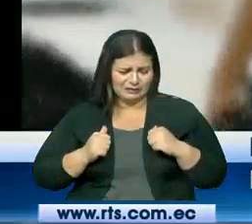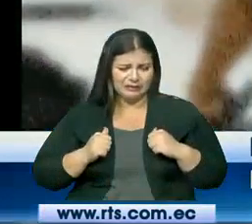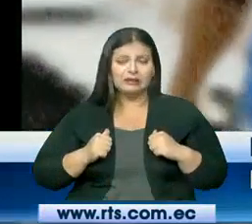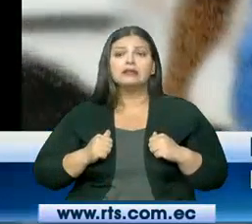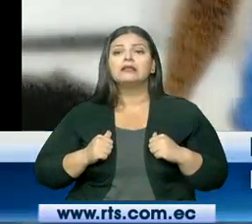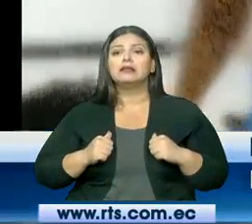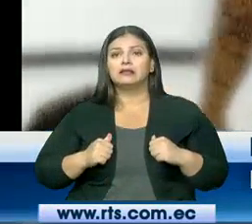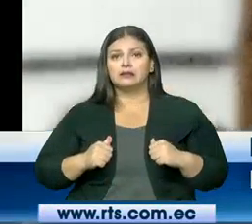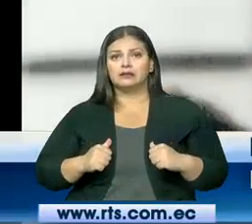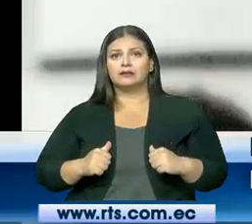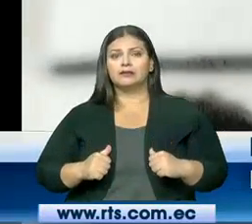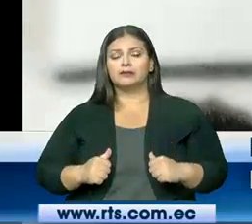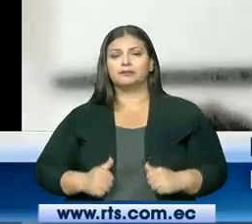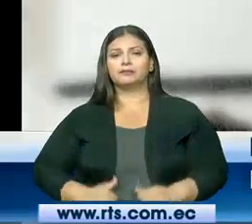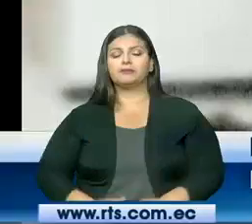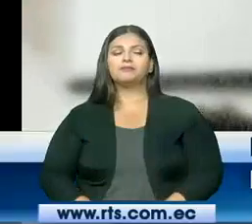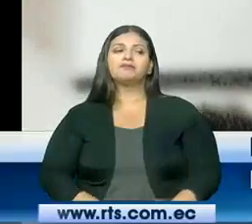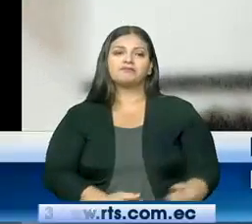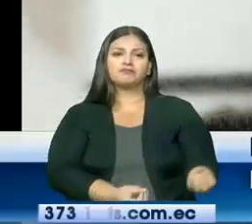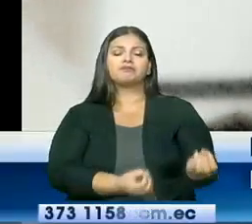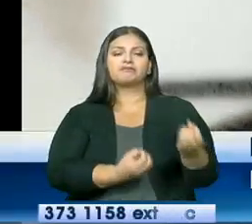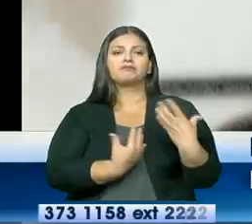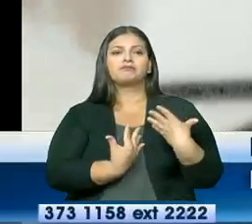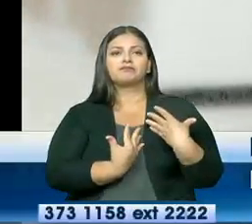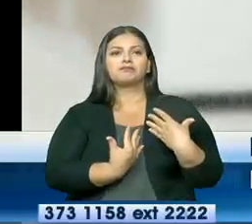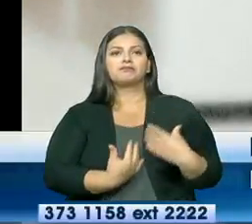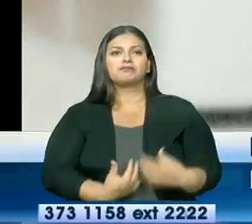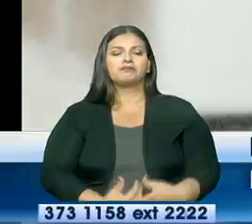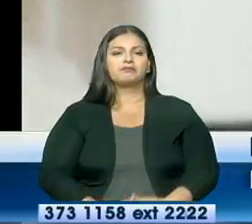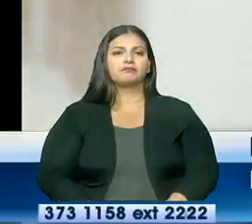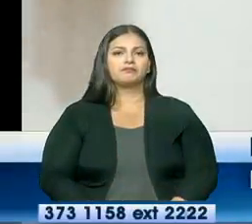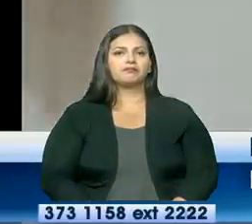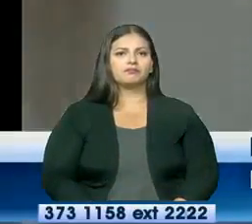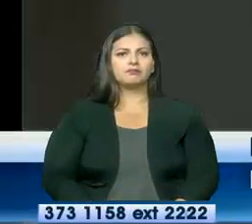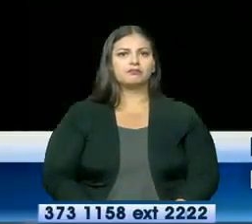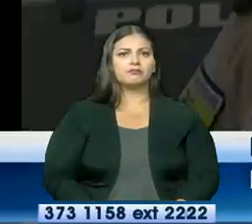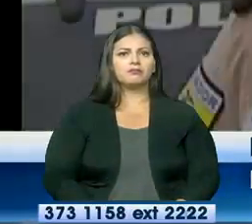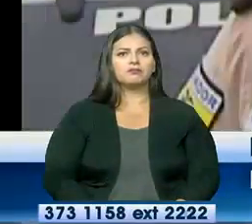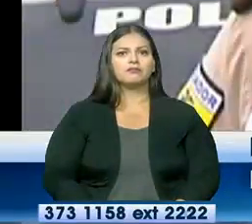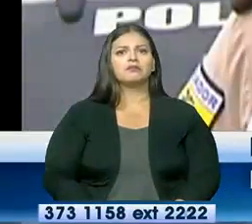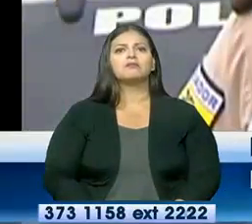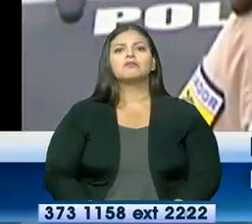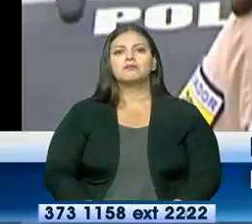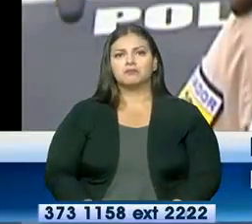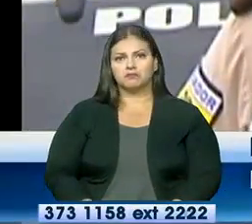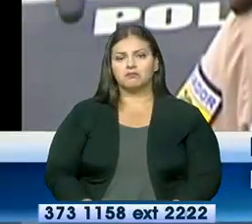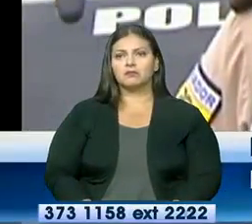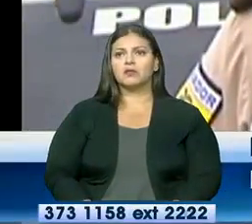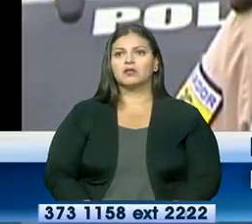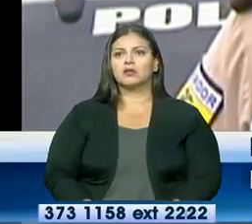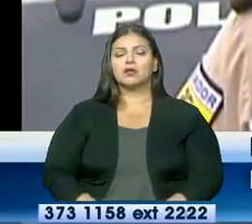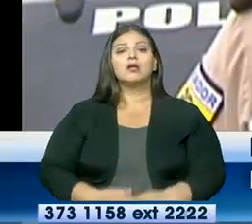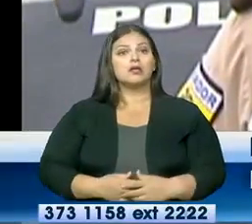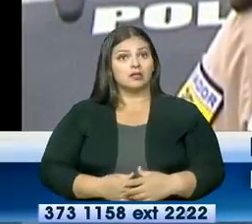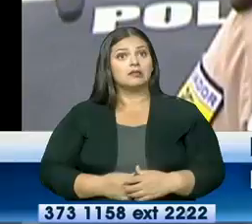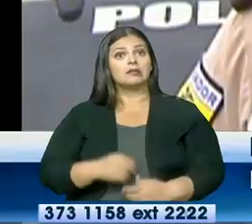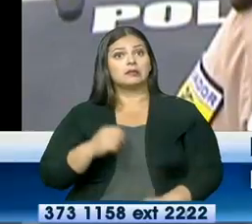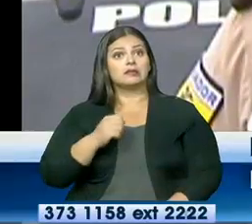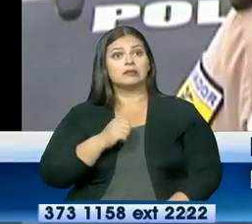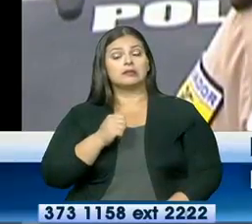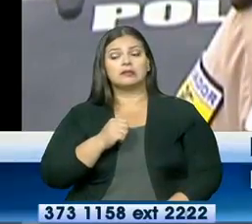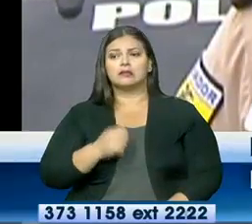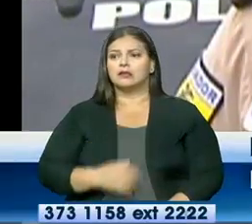niño, decidir deshacerse de él. Aparentemente no tenía signos de vida, ella se asustó y por eso ella